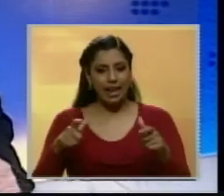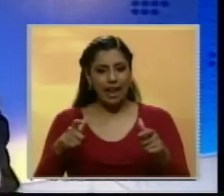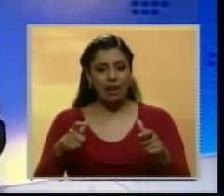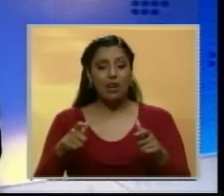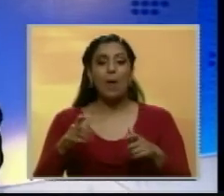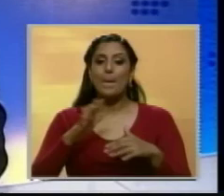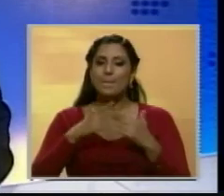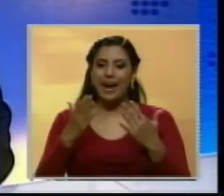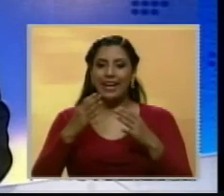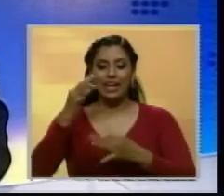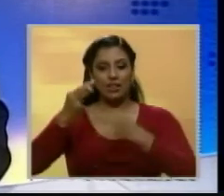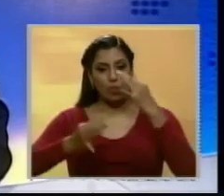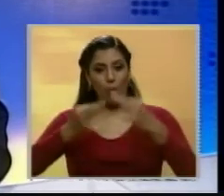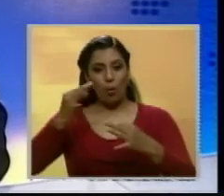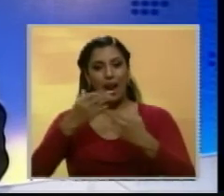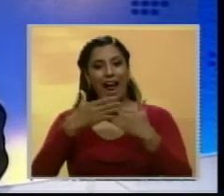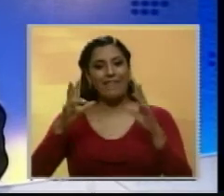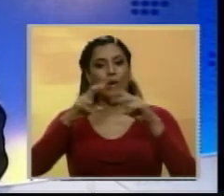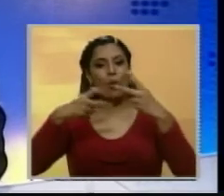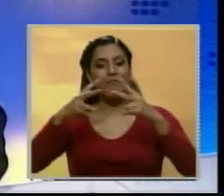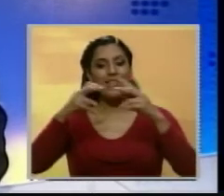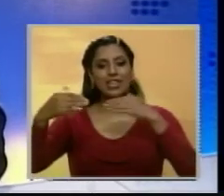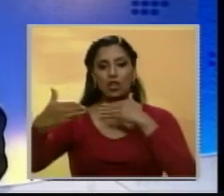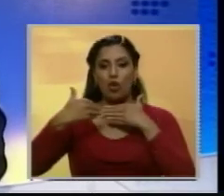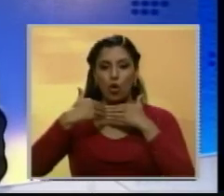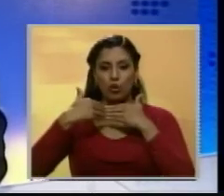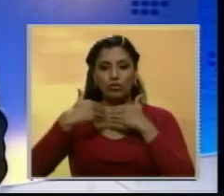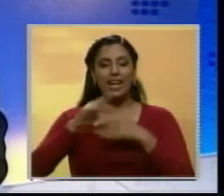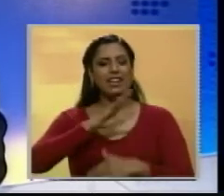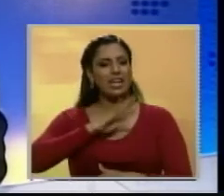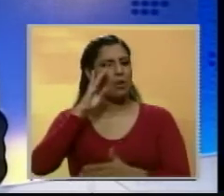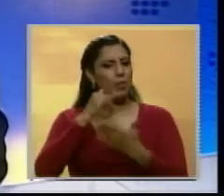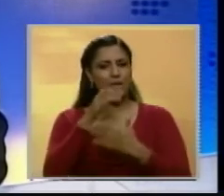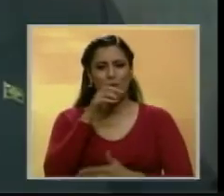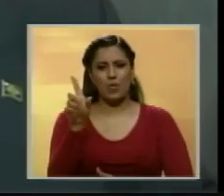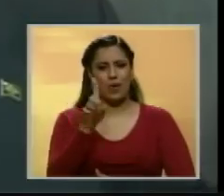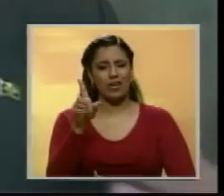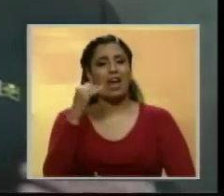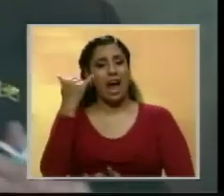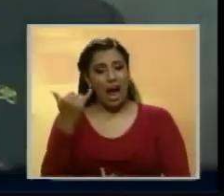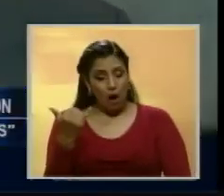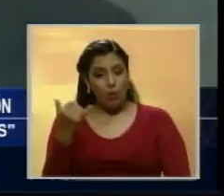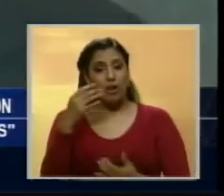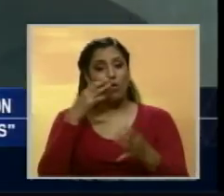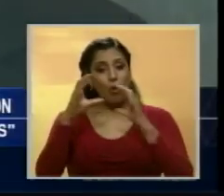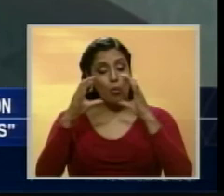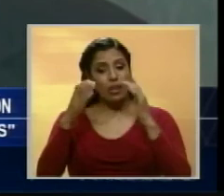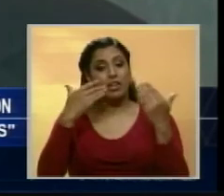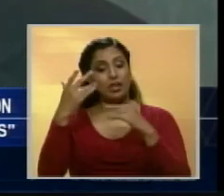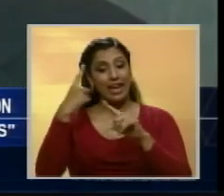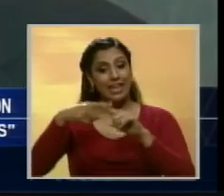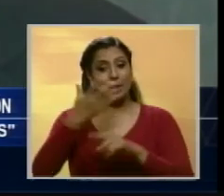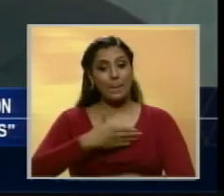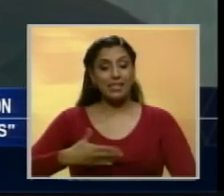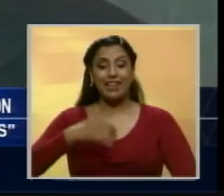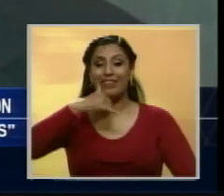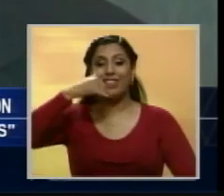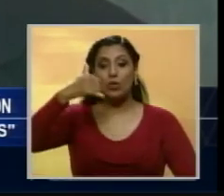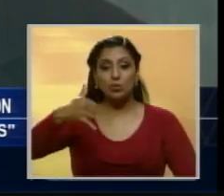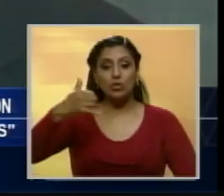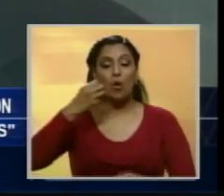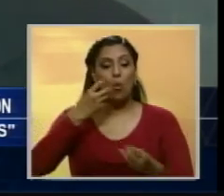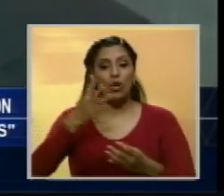Janotte para que el Tribunal Supremo abra una investigación en su contra carece de pruebas. A través de un comunicado, el exmandatario señaló que la denuncia